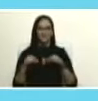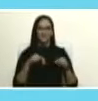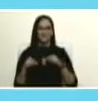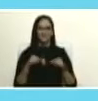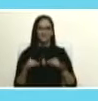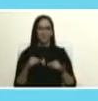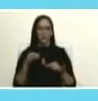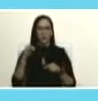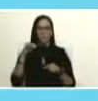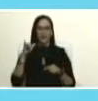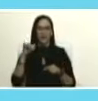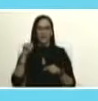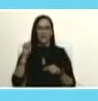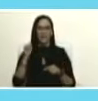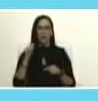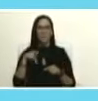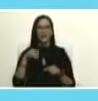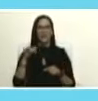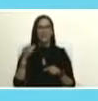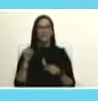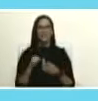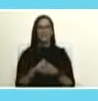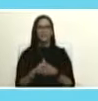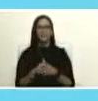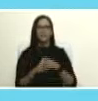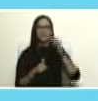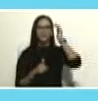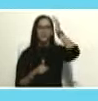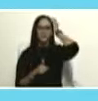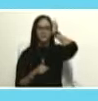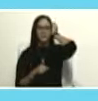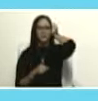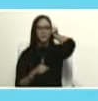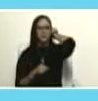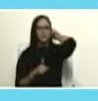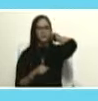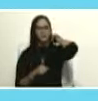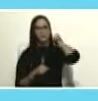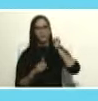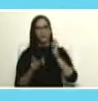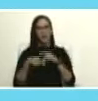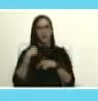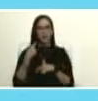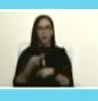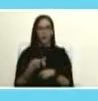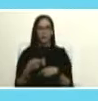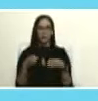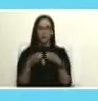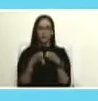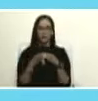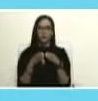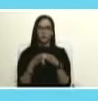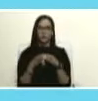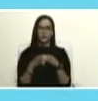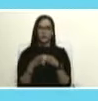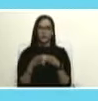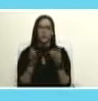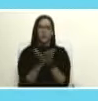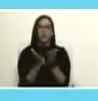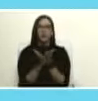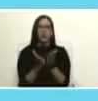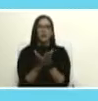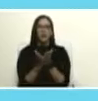María Pérez, la profesora María Pérez, y otros componentes del